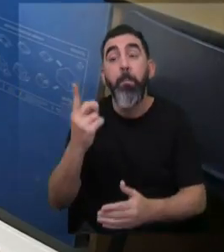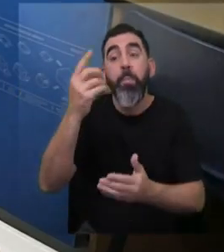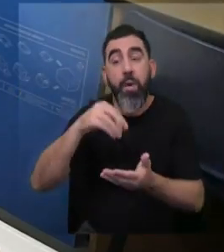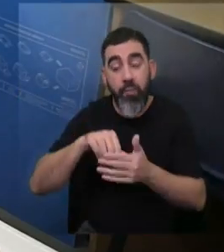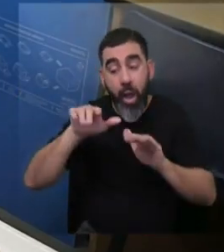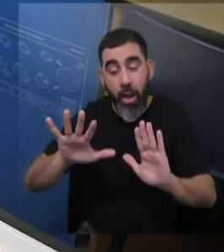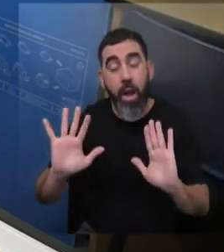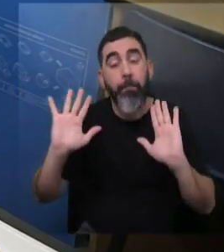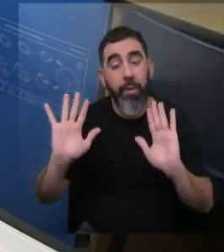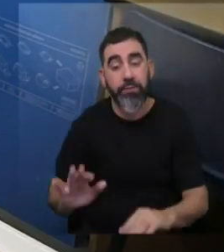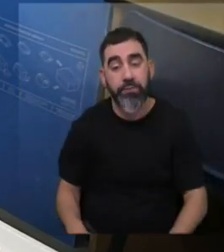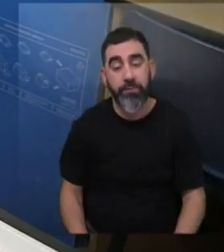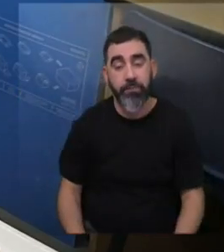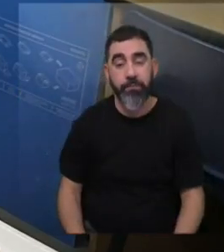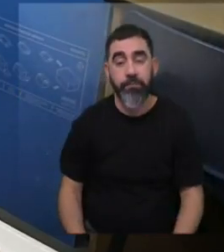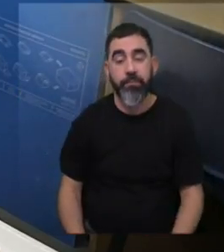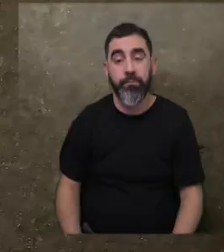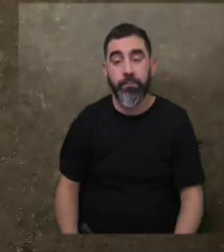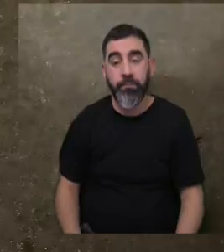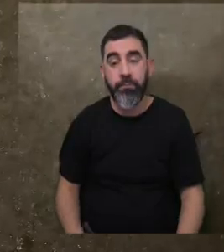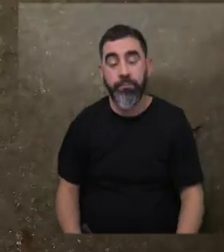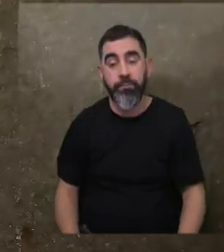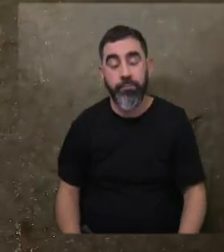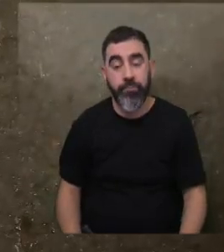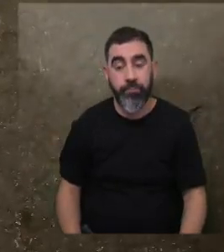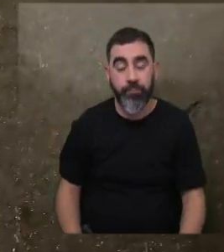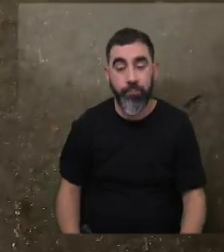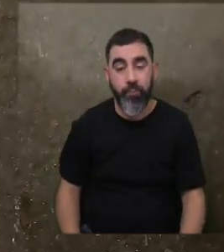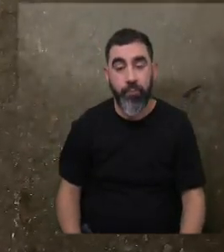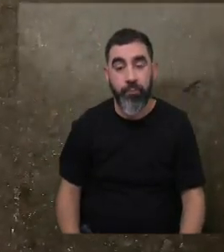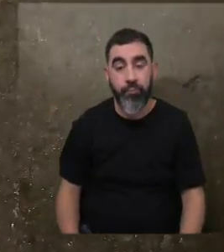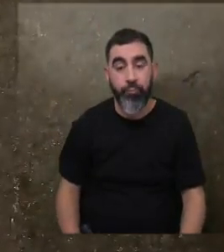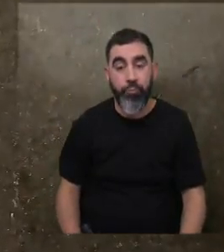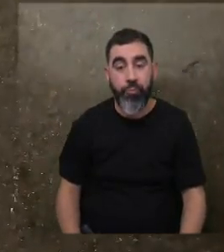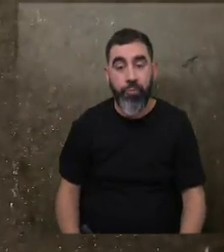de esta ocupación de estos grupos en este tipo de sitios.